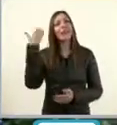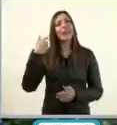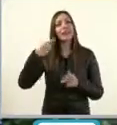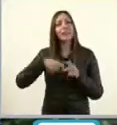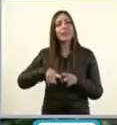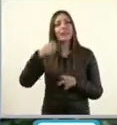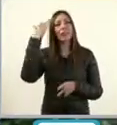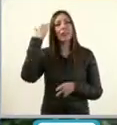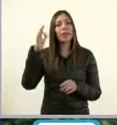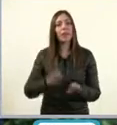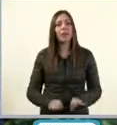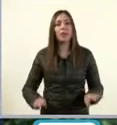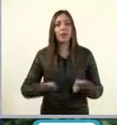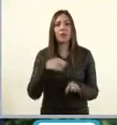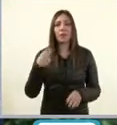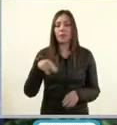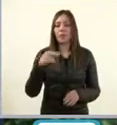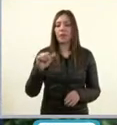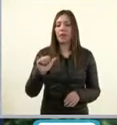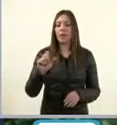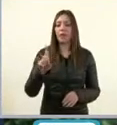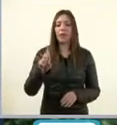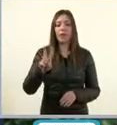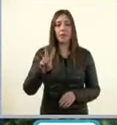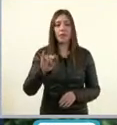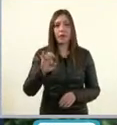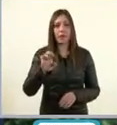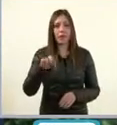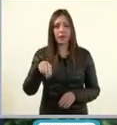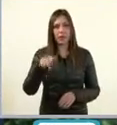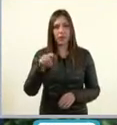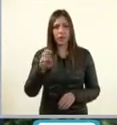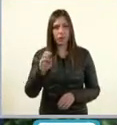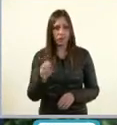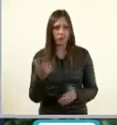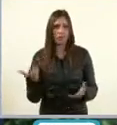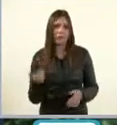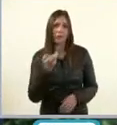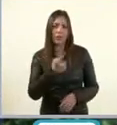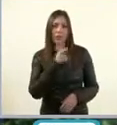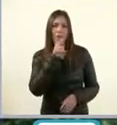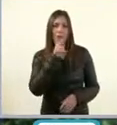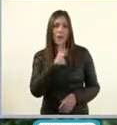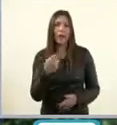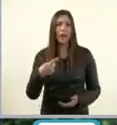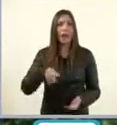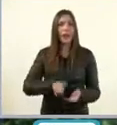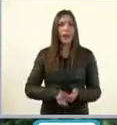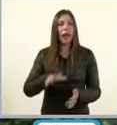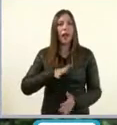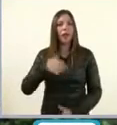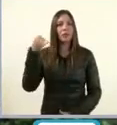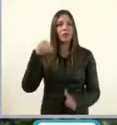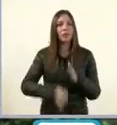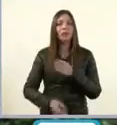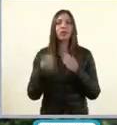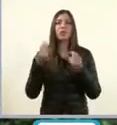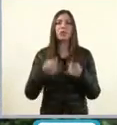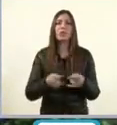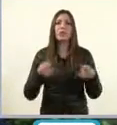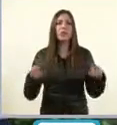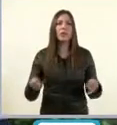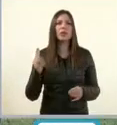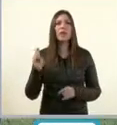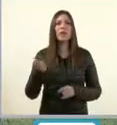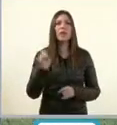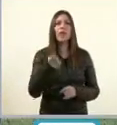inicio, el Adviento, ¿no? Y evidentemente, bueno, pues tras esta palabra está llena de historia, llena de significados. Y hablando